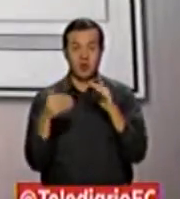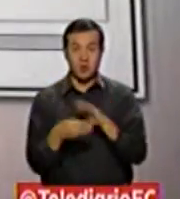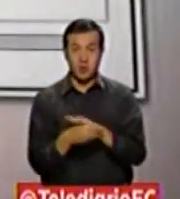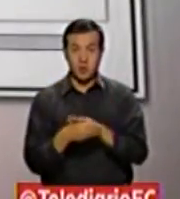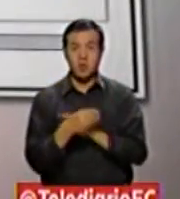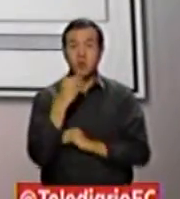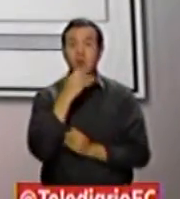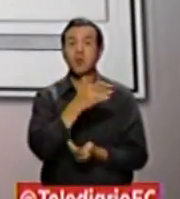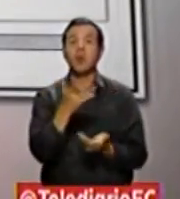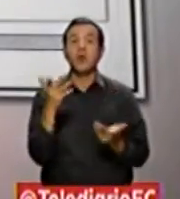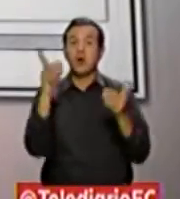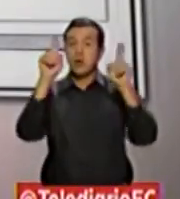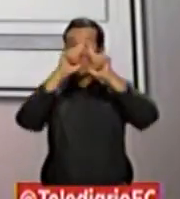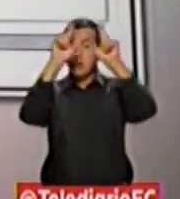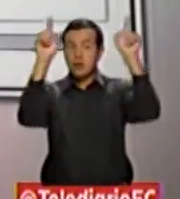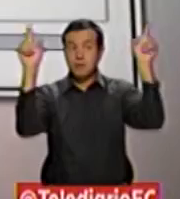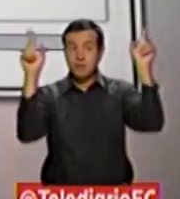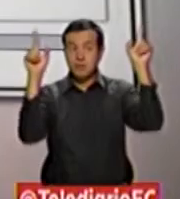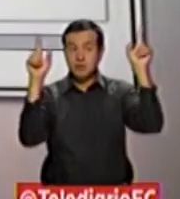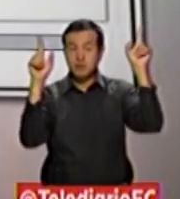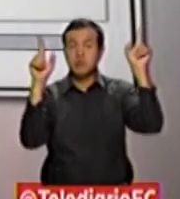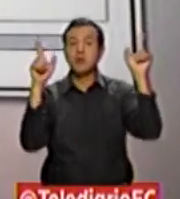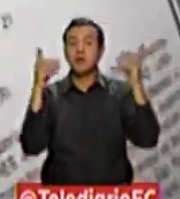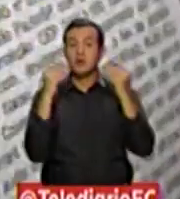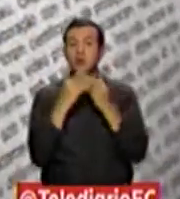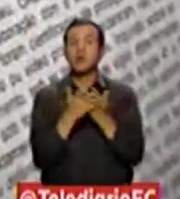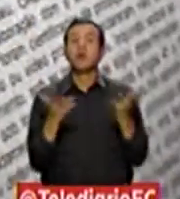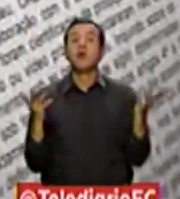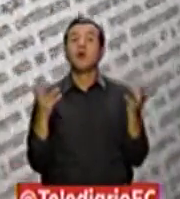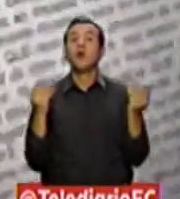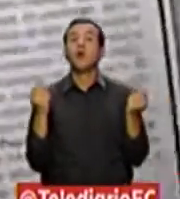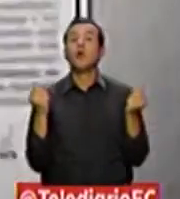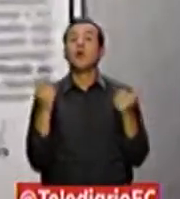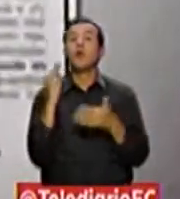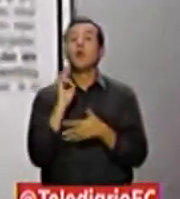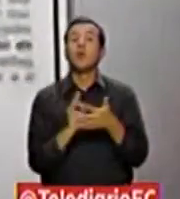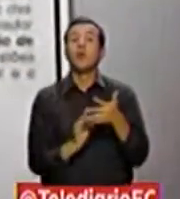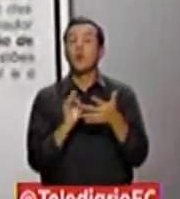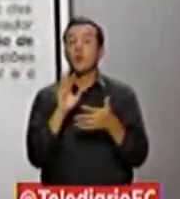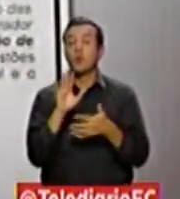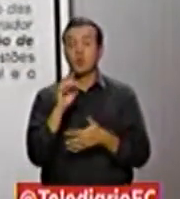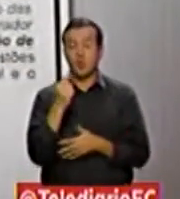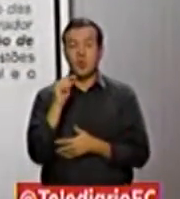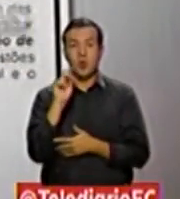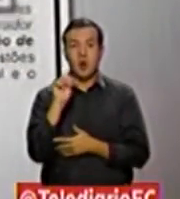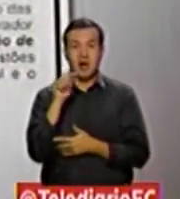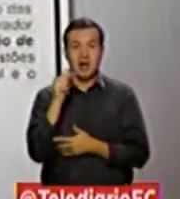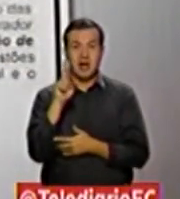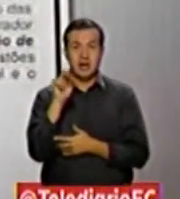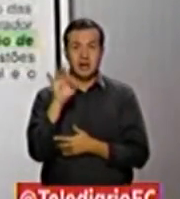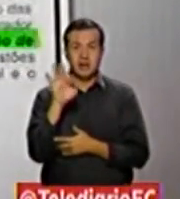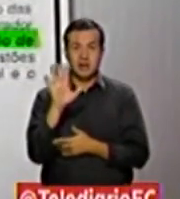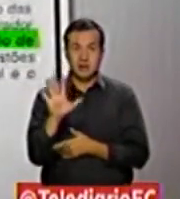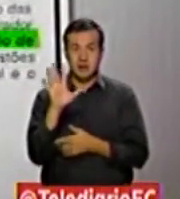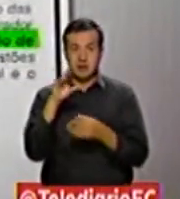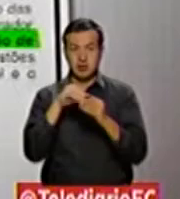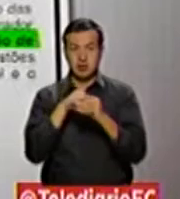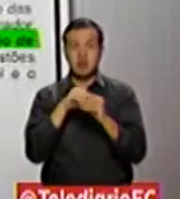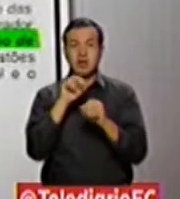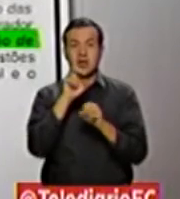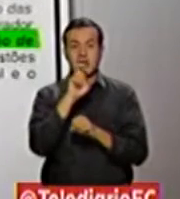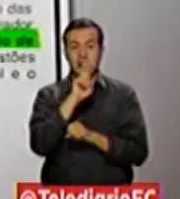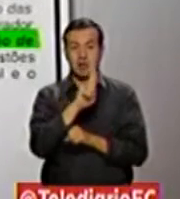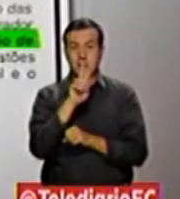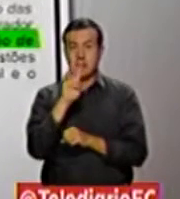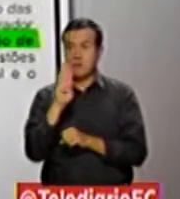Se transfirieron a la empresa Dramiston Limited en cuentas bancarias de Guaranty Trust Bank Limited y el RBC